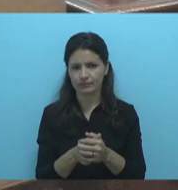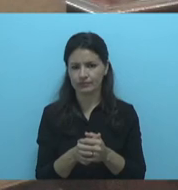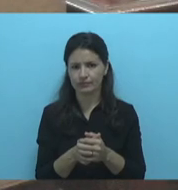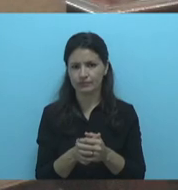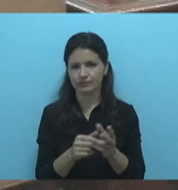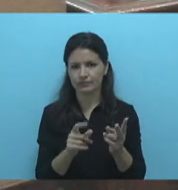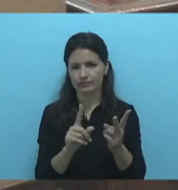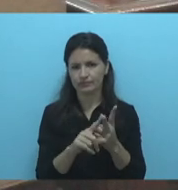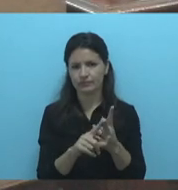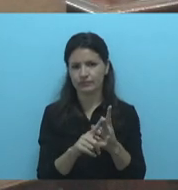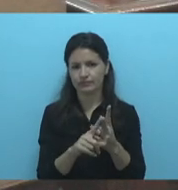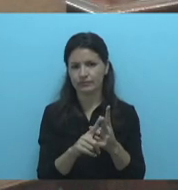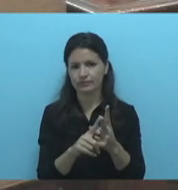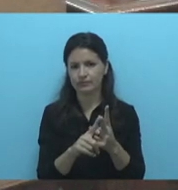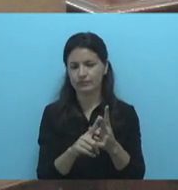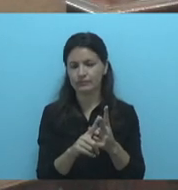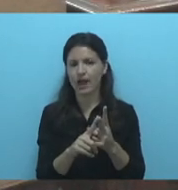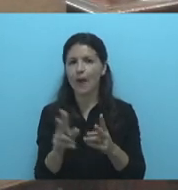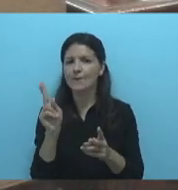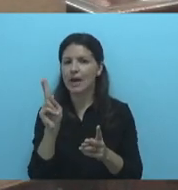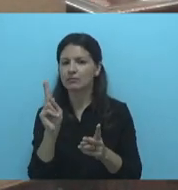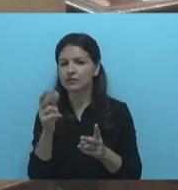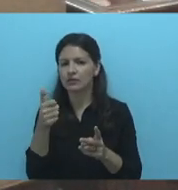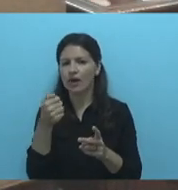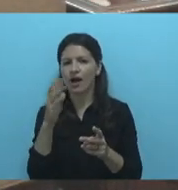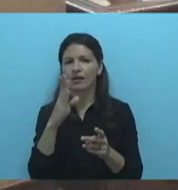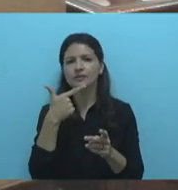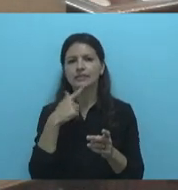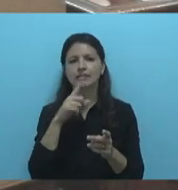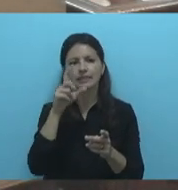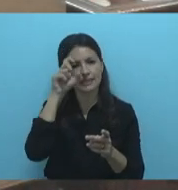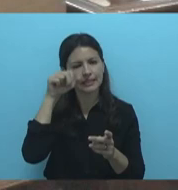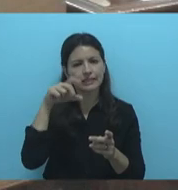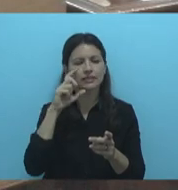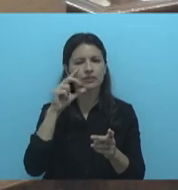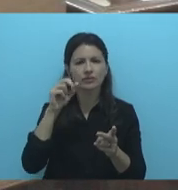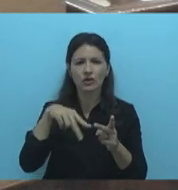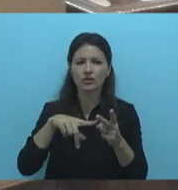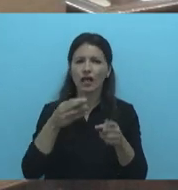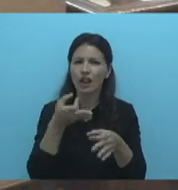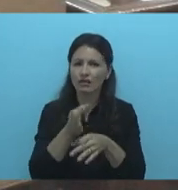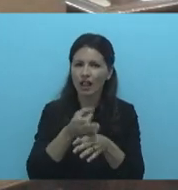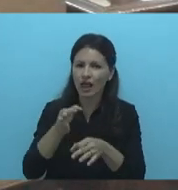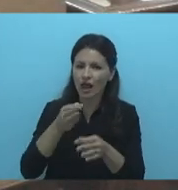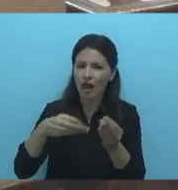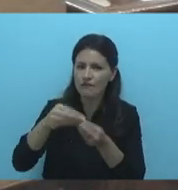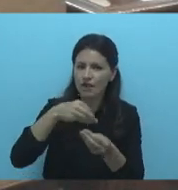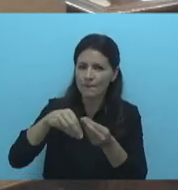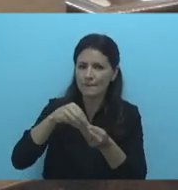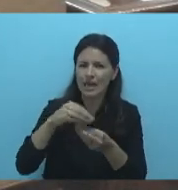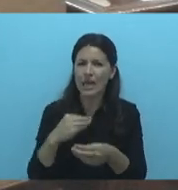firmo, diputado. Bien, y abstención en el número 84, capacitación emocional de la familia.